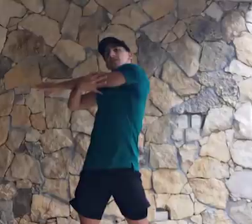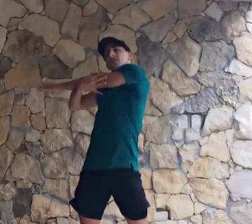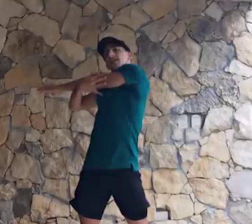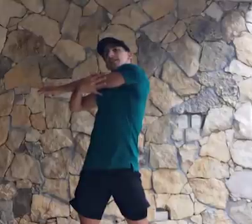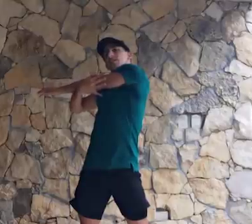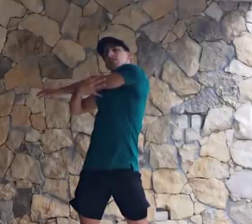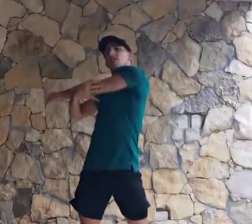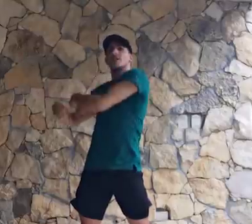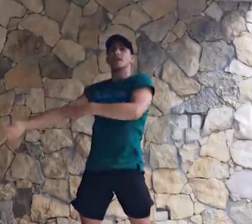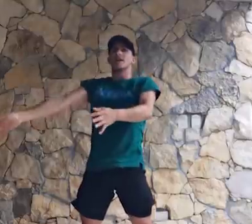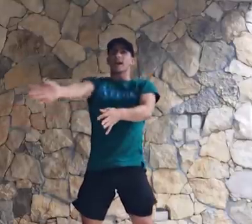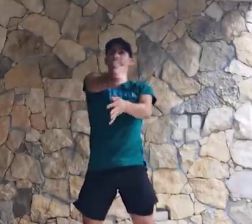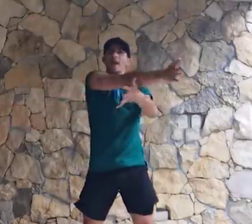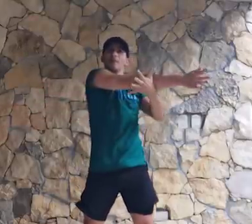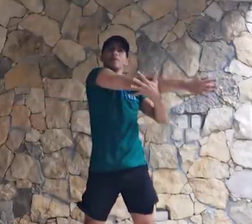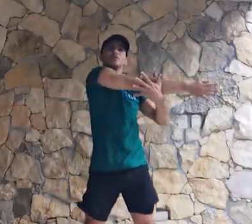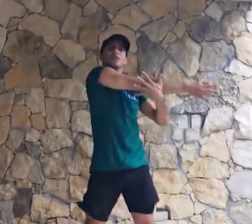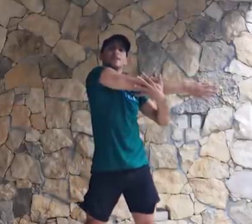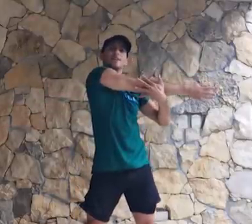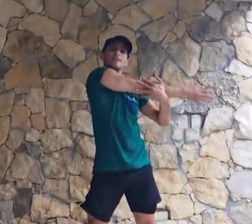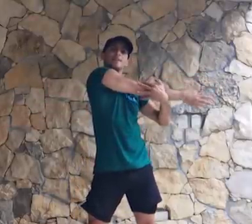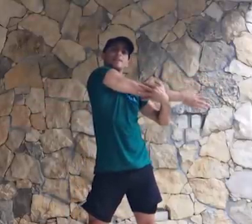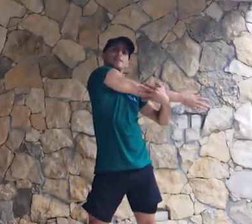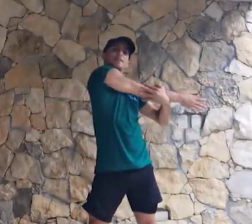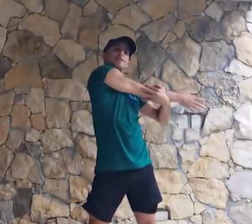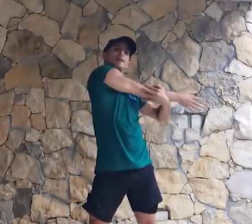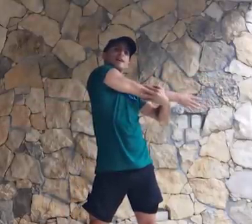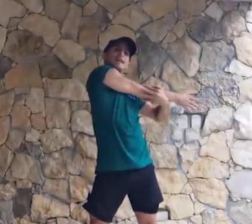del tríceps del brazo. Cambiamos.